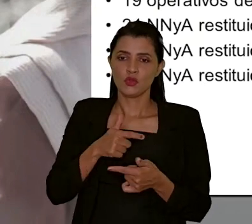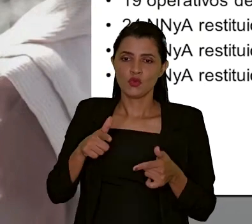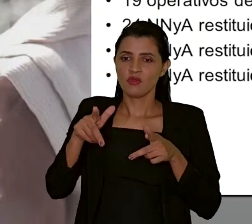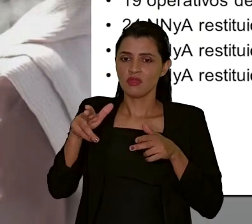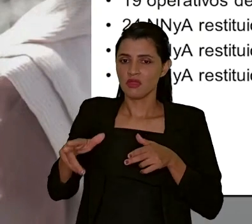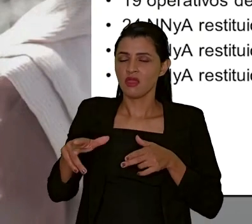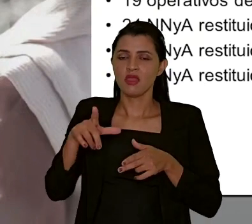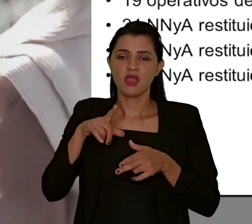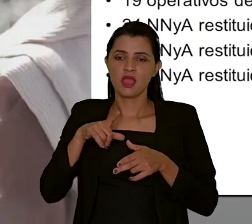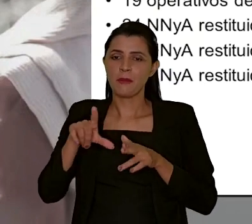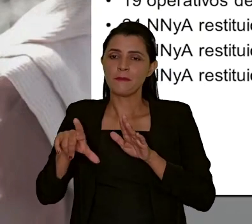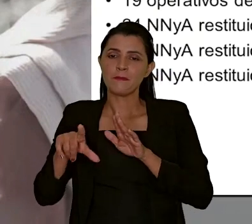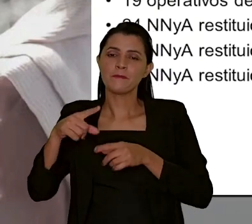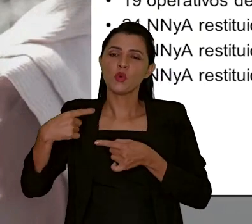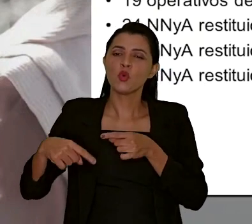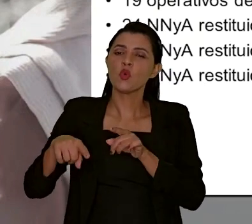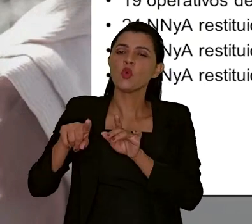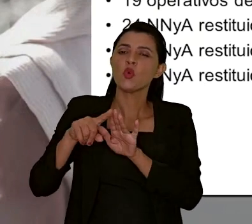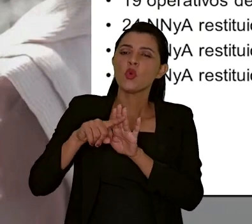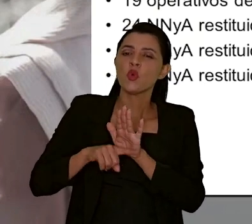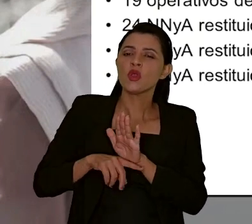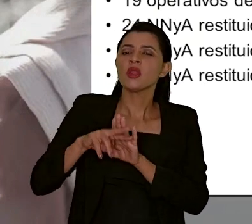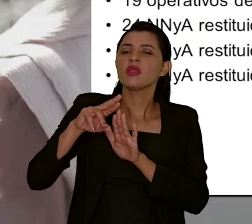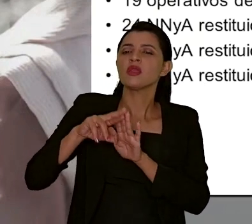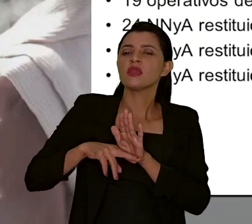últimas estadísticas, pero